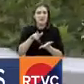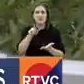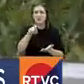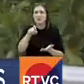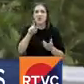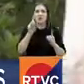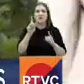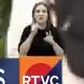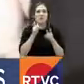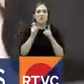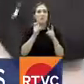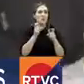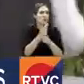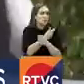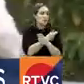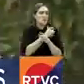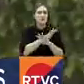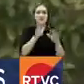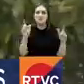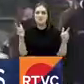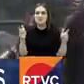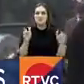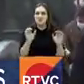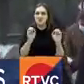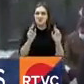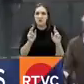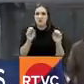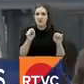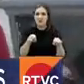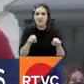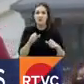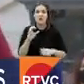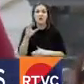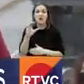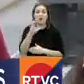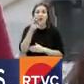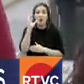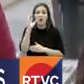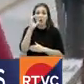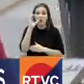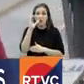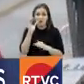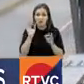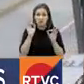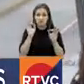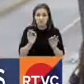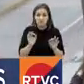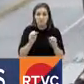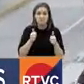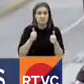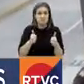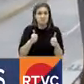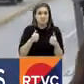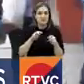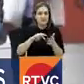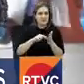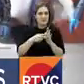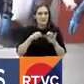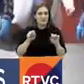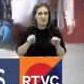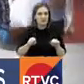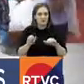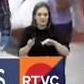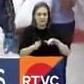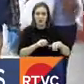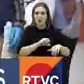la vacunación y la disminución de contagios. Colombia cumpliría con esas 2 condiciones. Y otro dato, atención, el